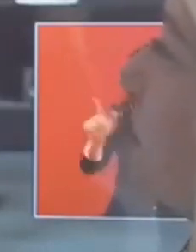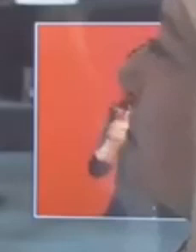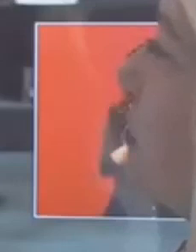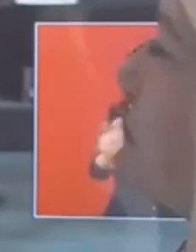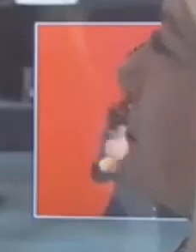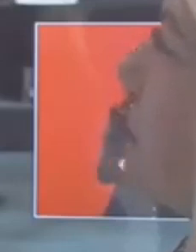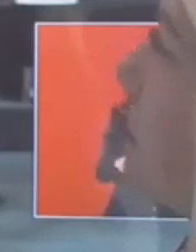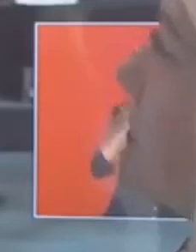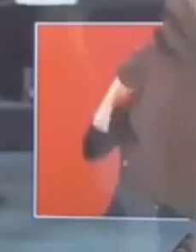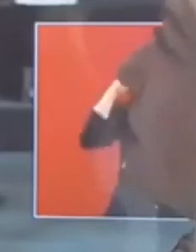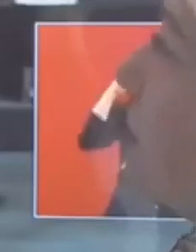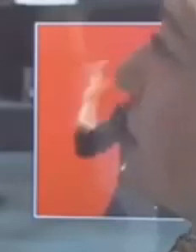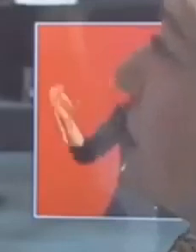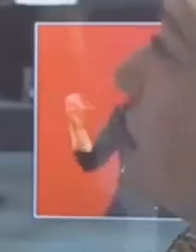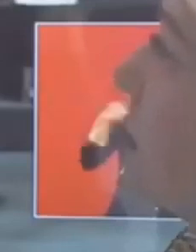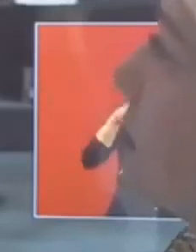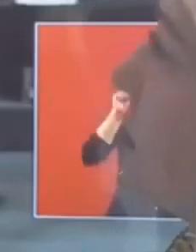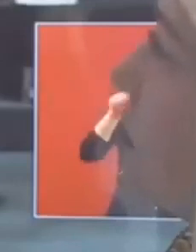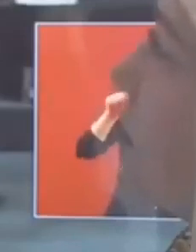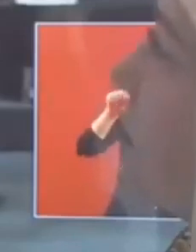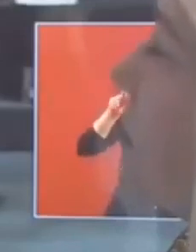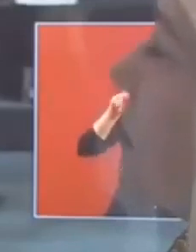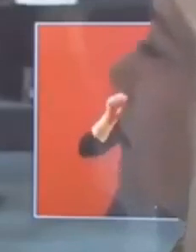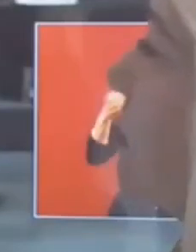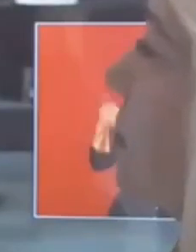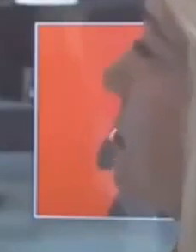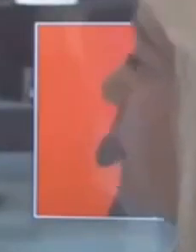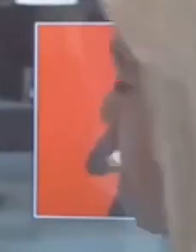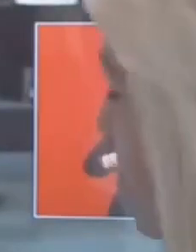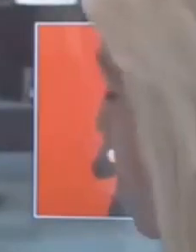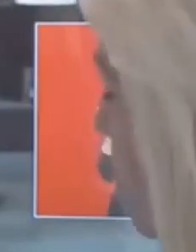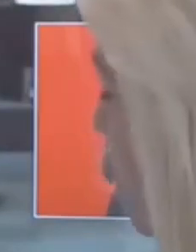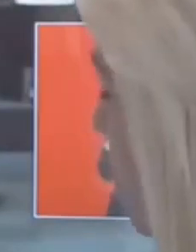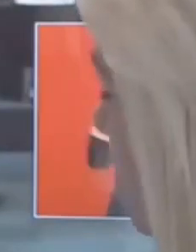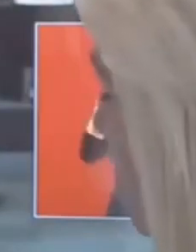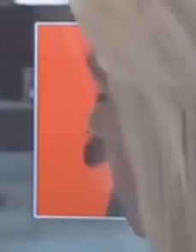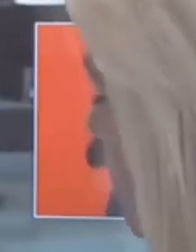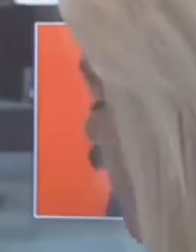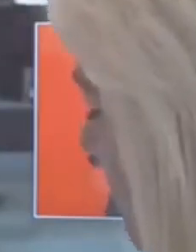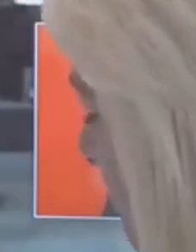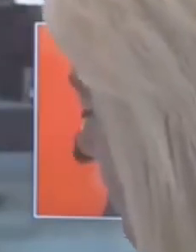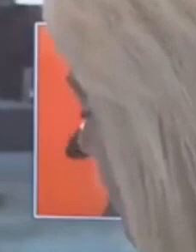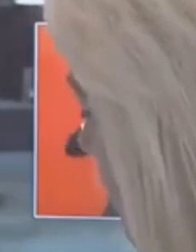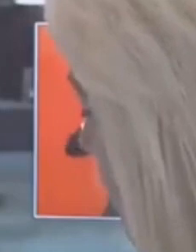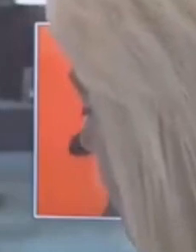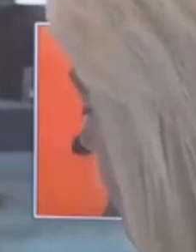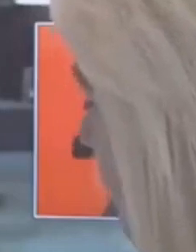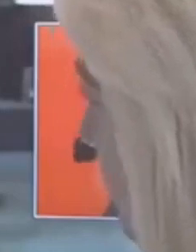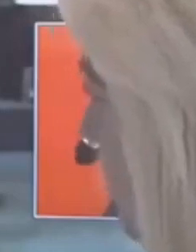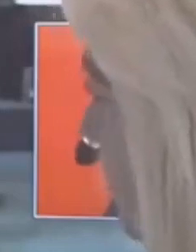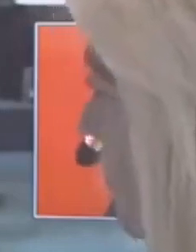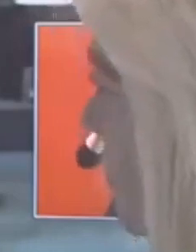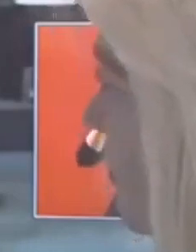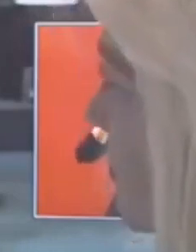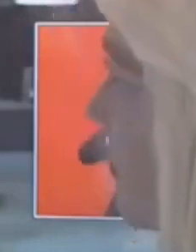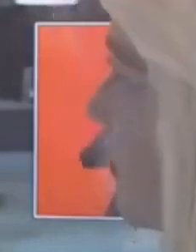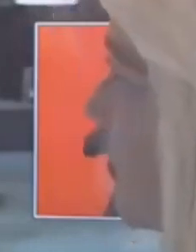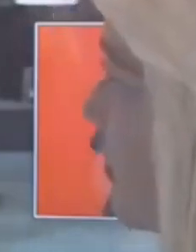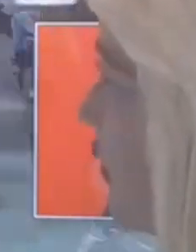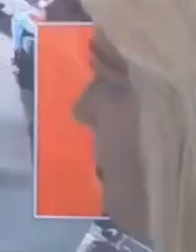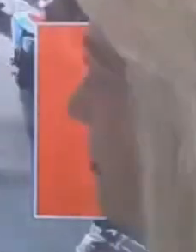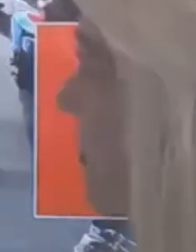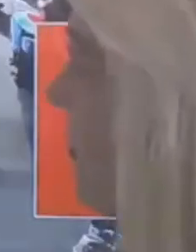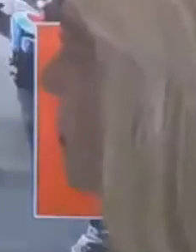incluida la mamá del Marro que había sido detenida? ¿De quién había sido la responsabilidad? ¿Qué es lo que tiene hasta el